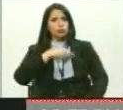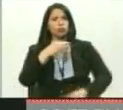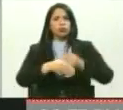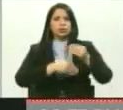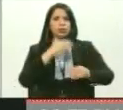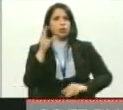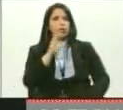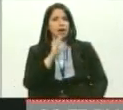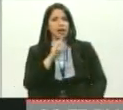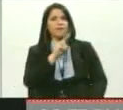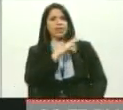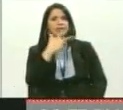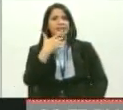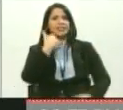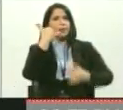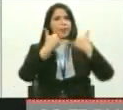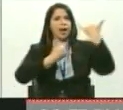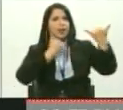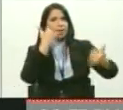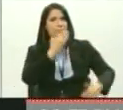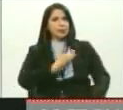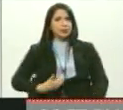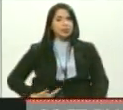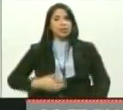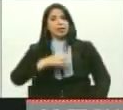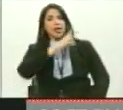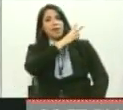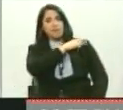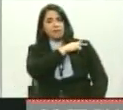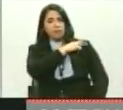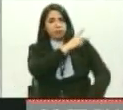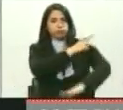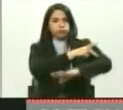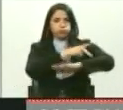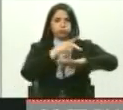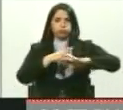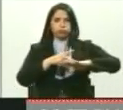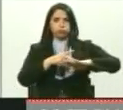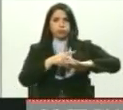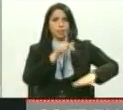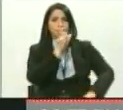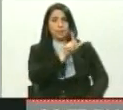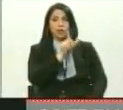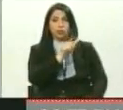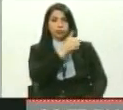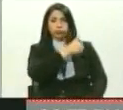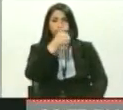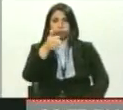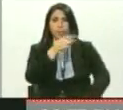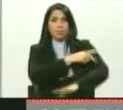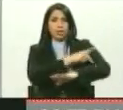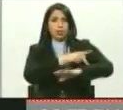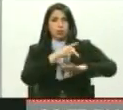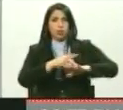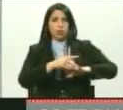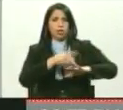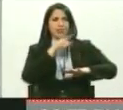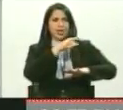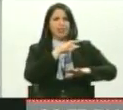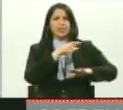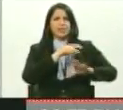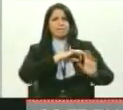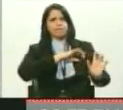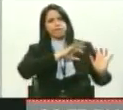Caracas 23 llamadas, presidente, a los jefes parroquiales del partido en cada una de esas parroquias. Y de ahí para abajo, una